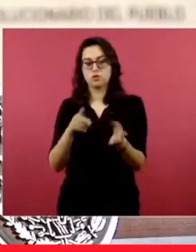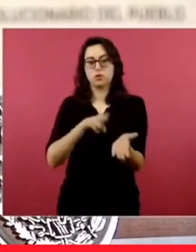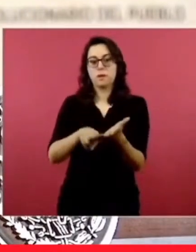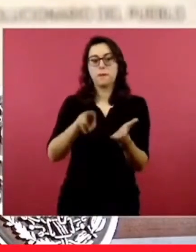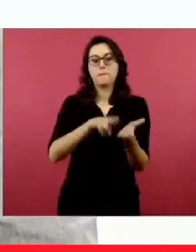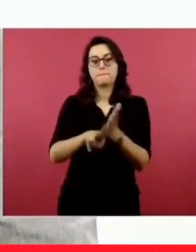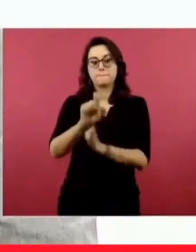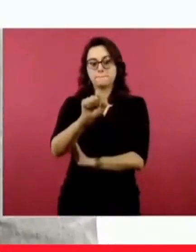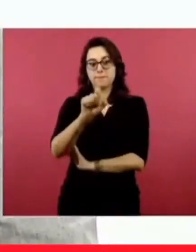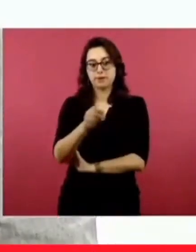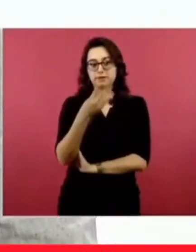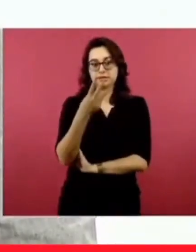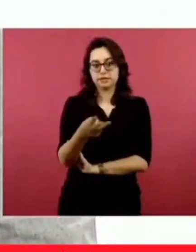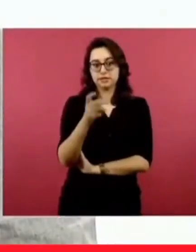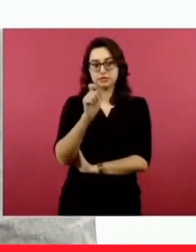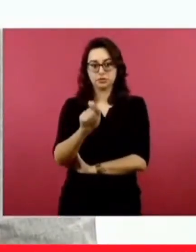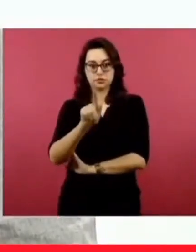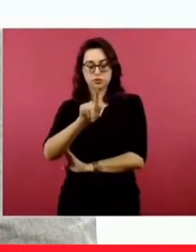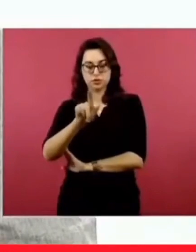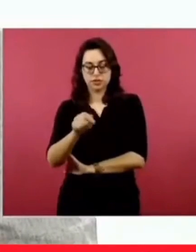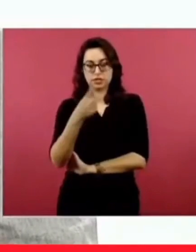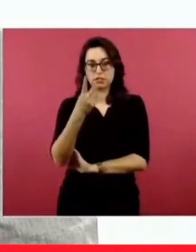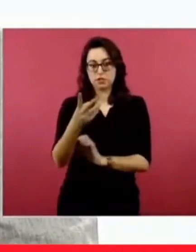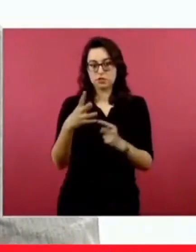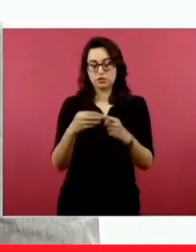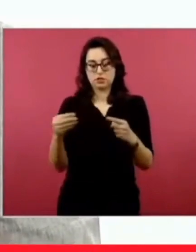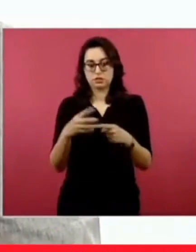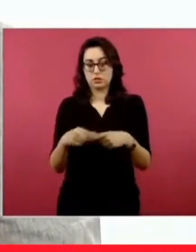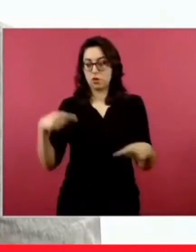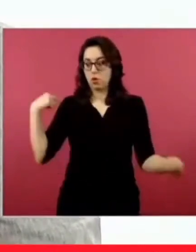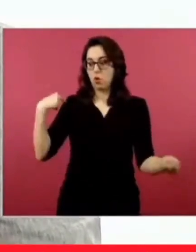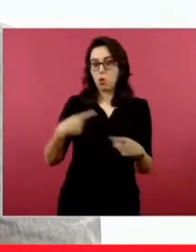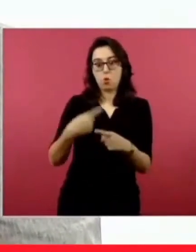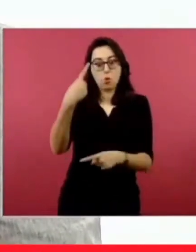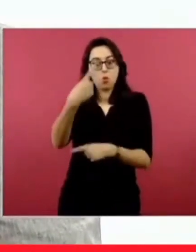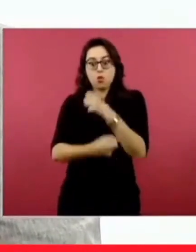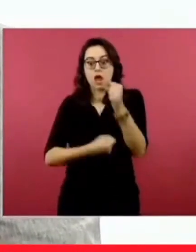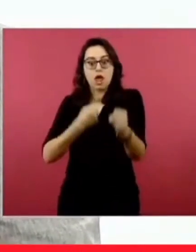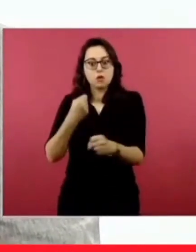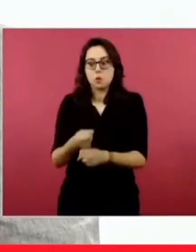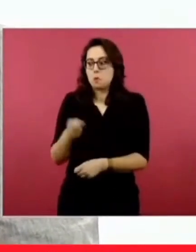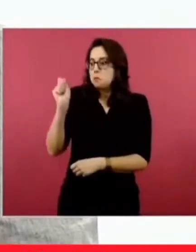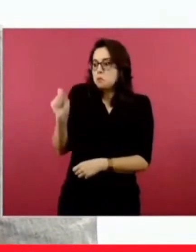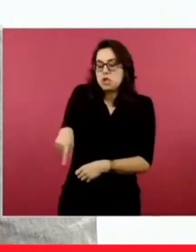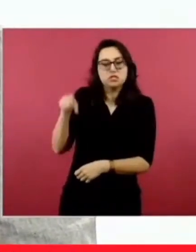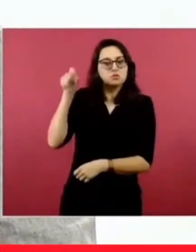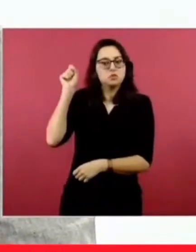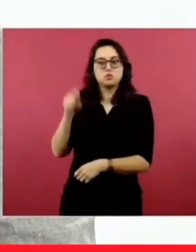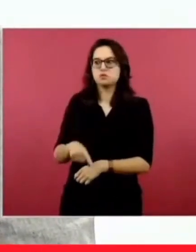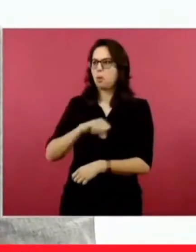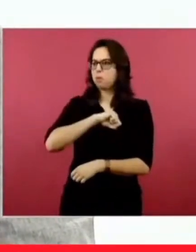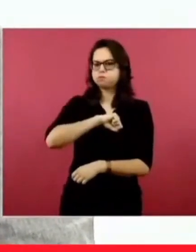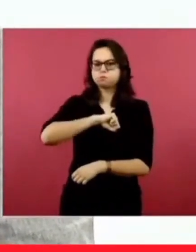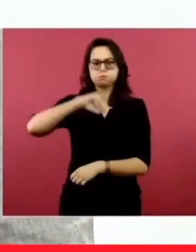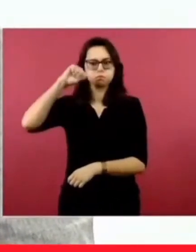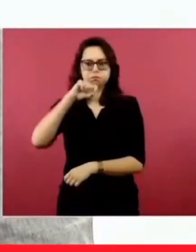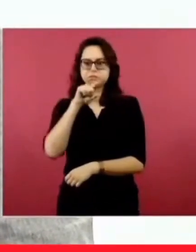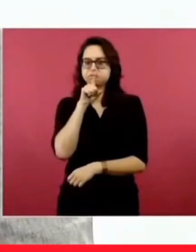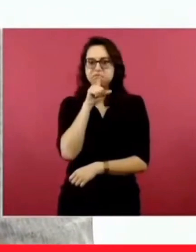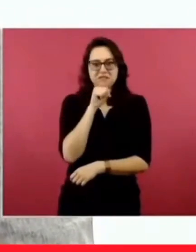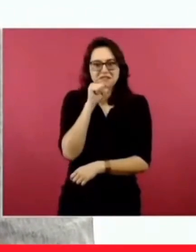diésel, 23 pesos con 72 centavos, ya más de un año, con precios muy similares promedios en todo el país,